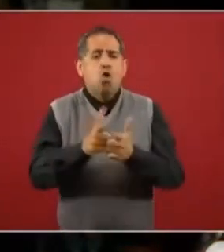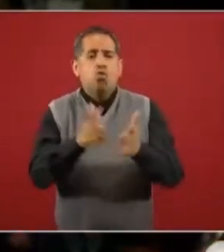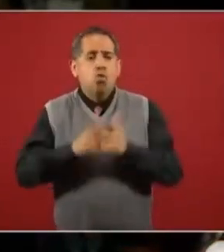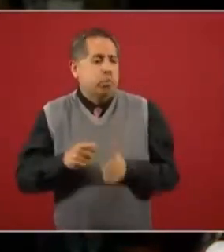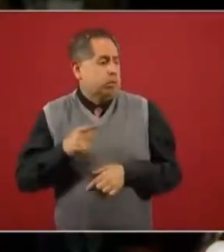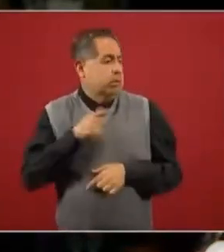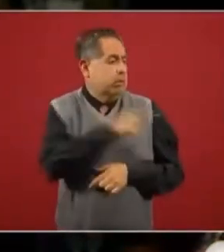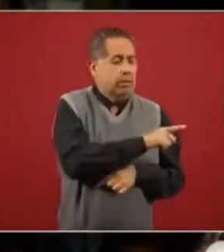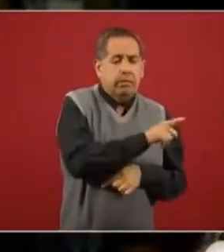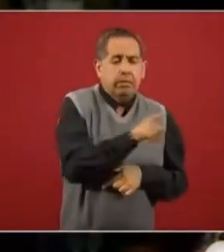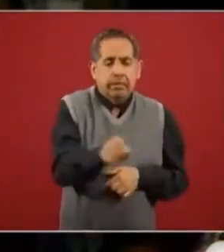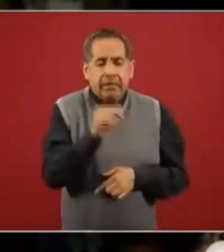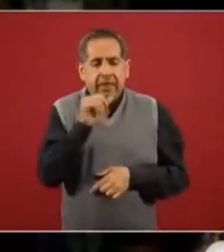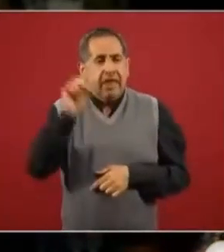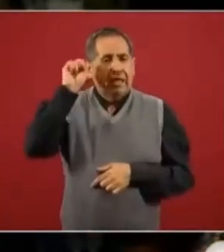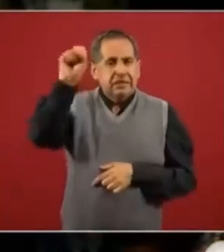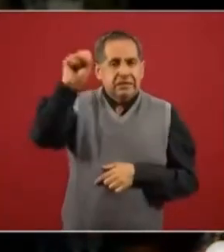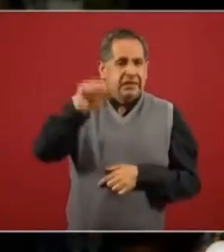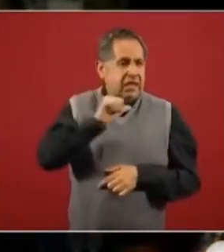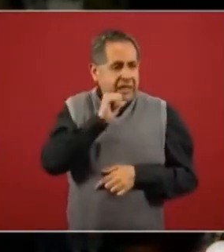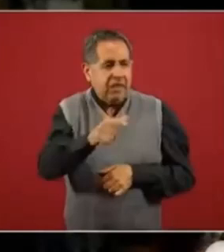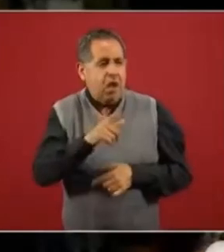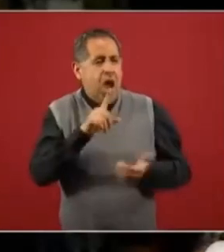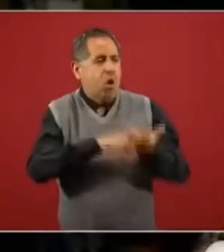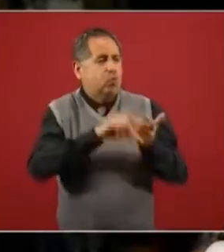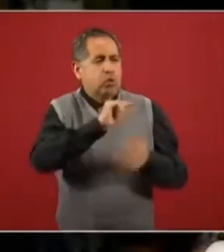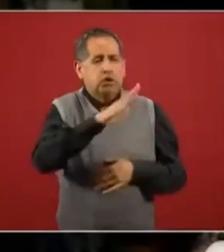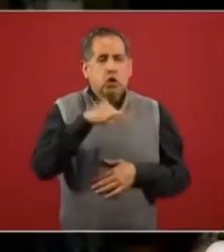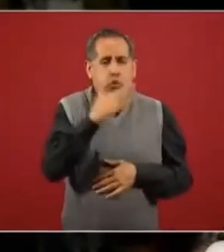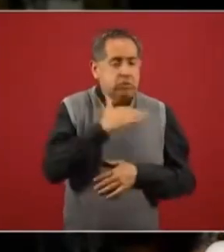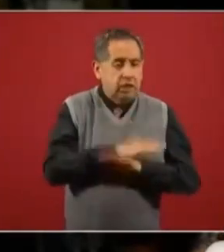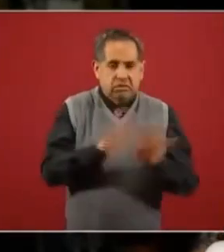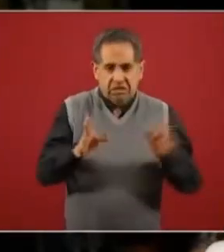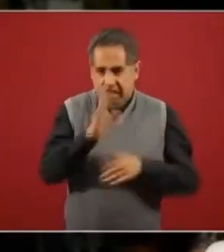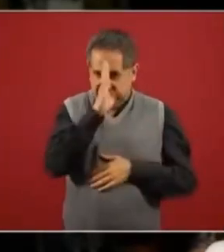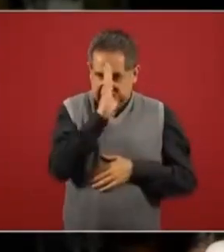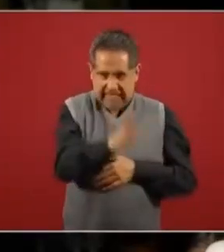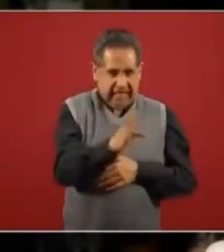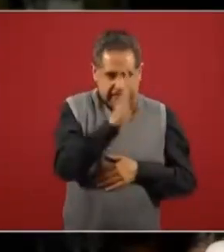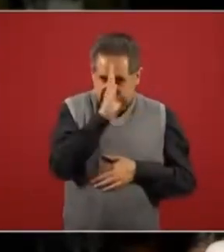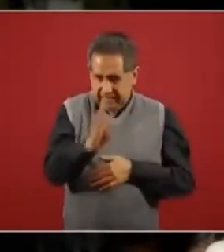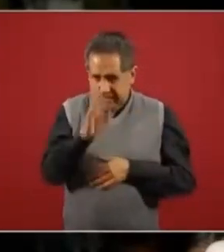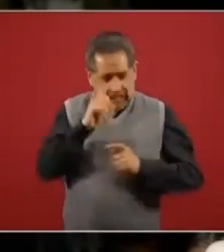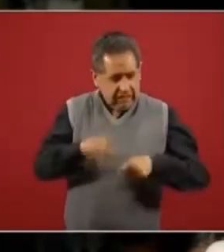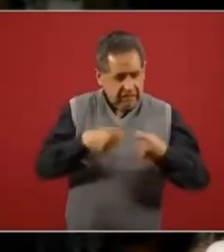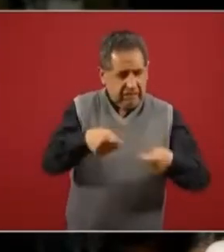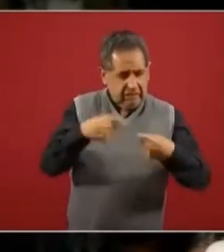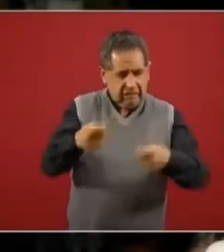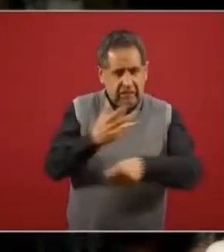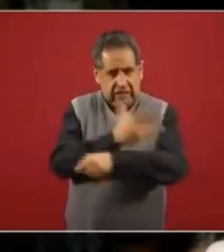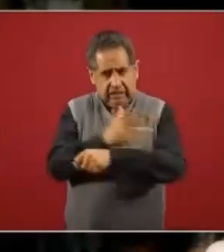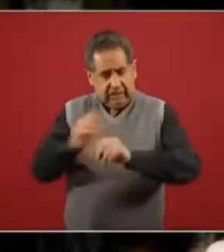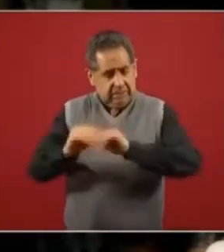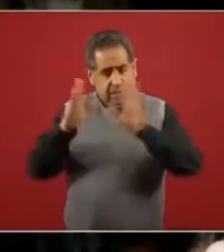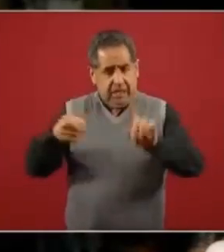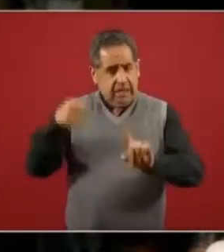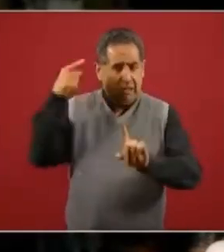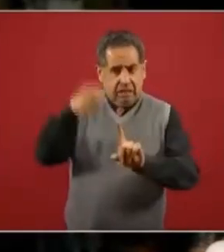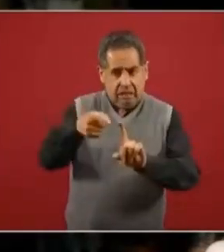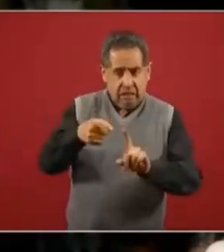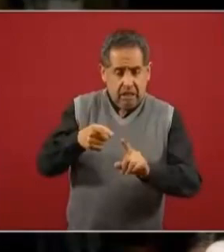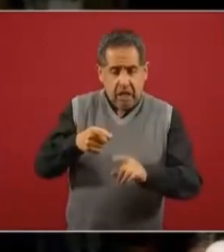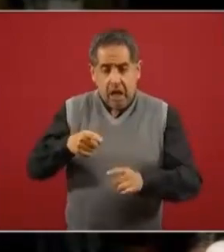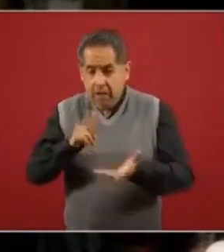poder, sindicatos y autoridades corruptas, y hacerlo de manera directa y transparente, basada solo en